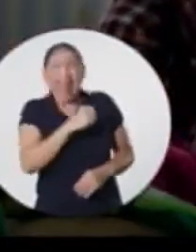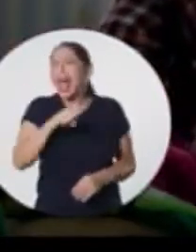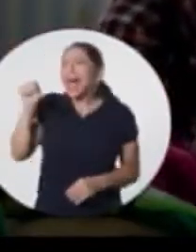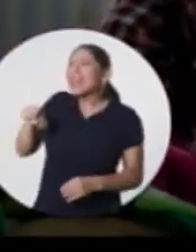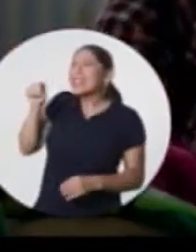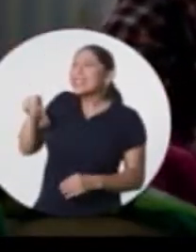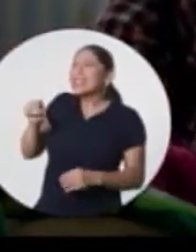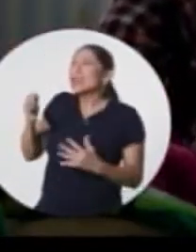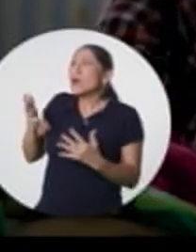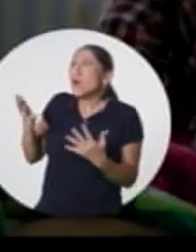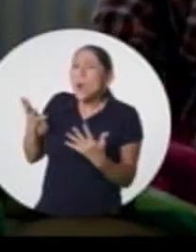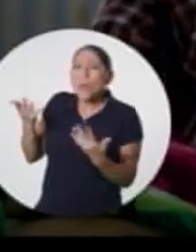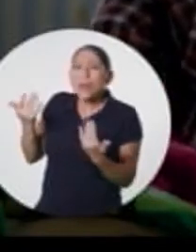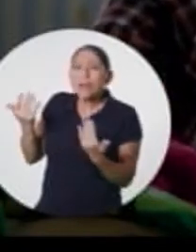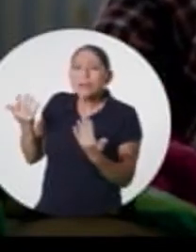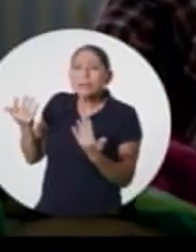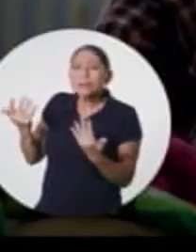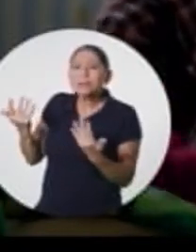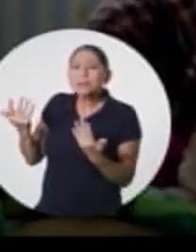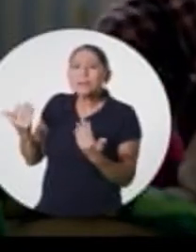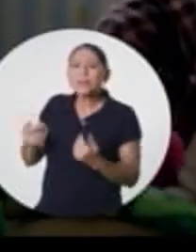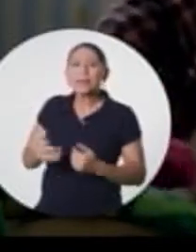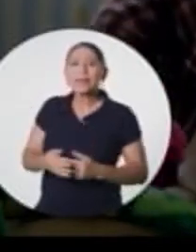era que decía?